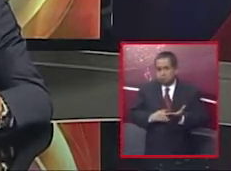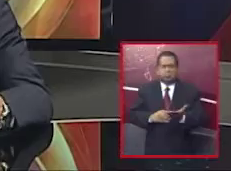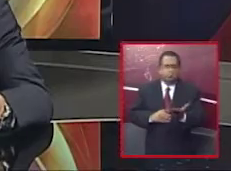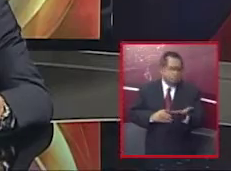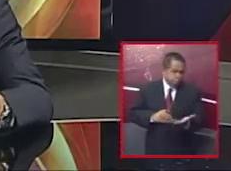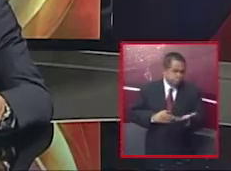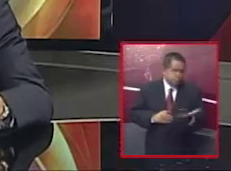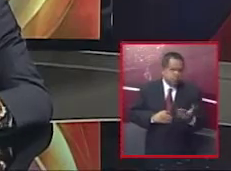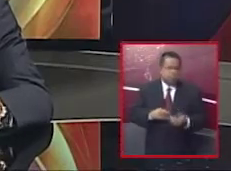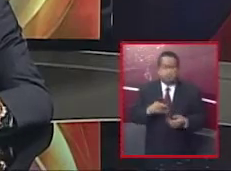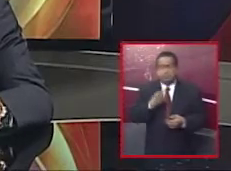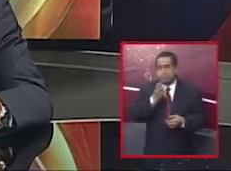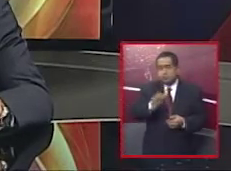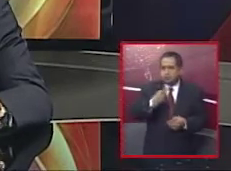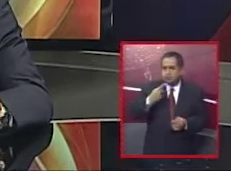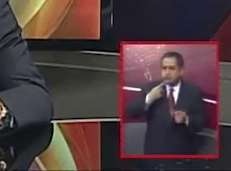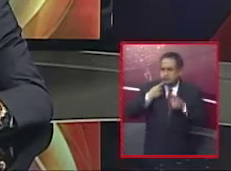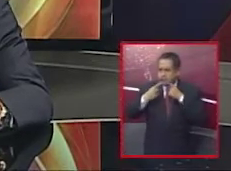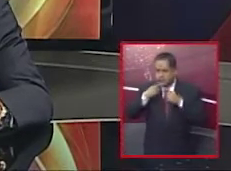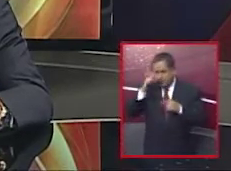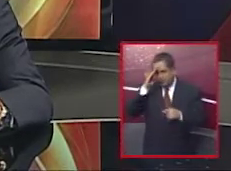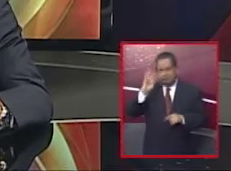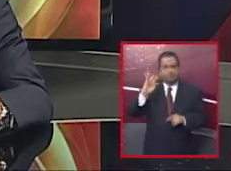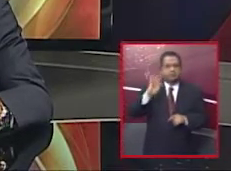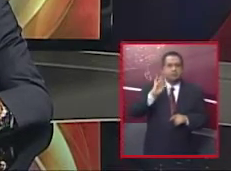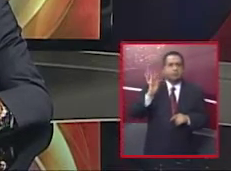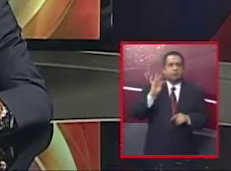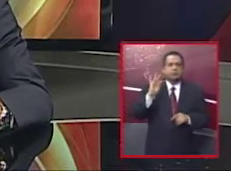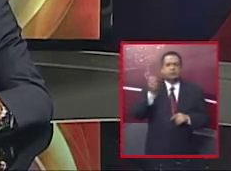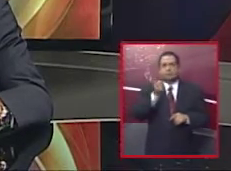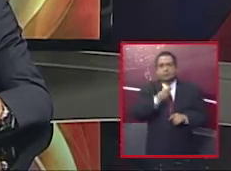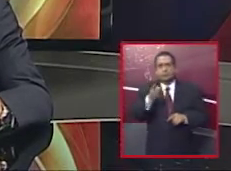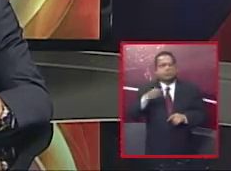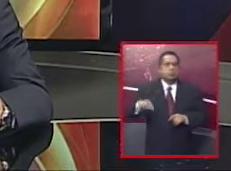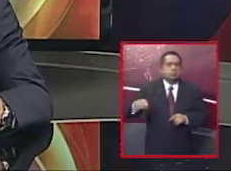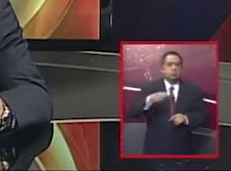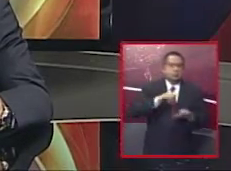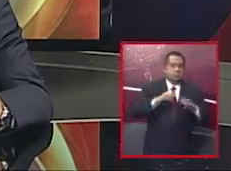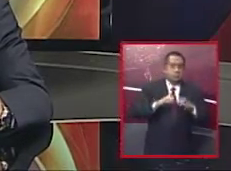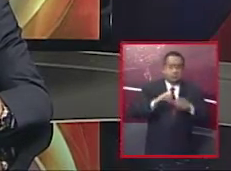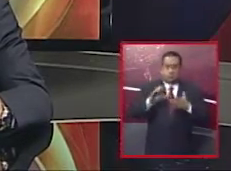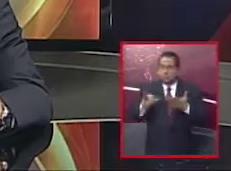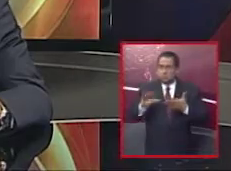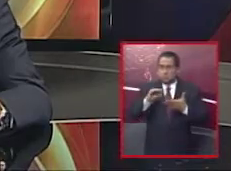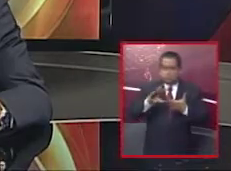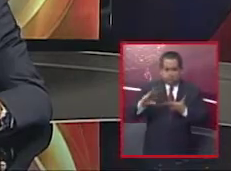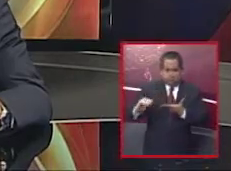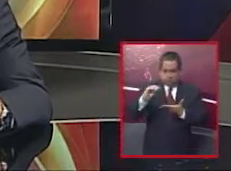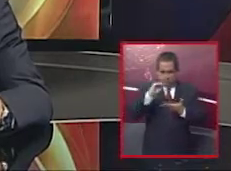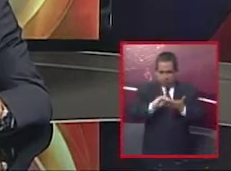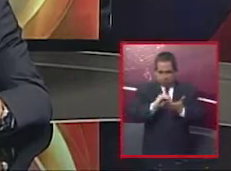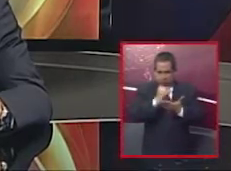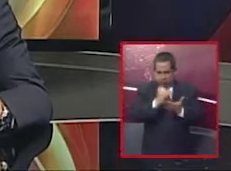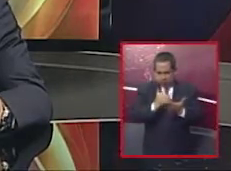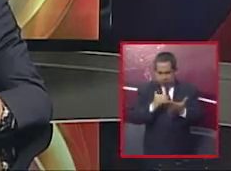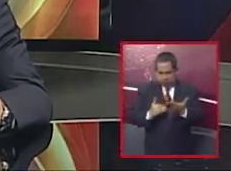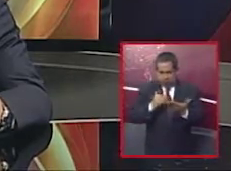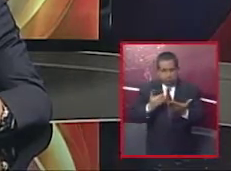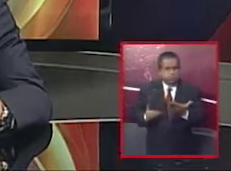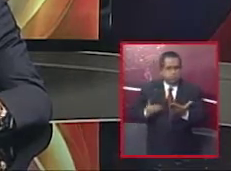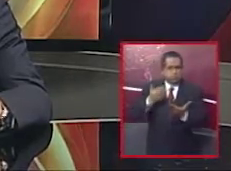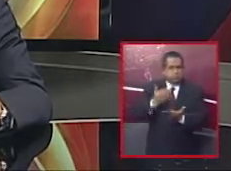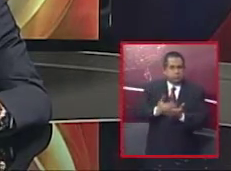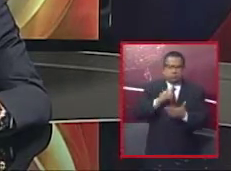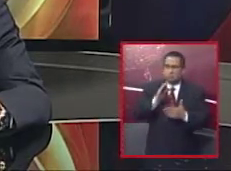que se consideraba por algunos que si no se incorporaban plenamente estas disposiciones de la